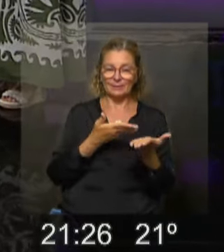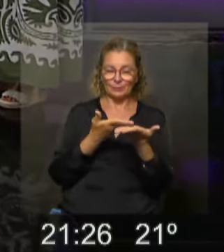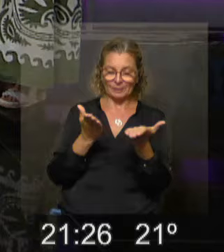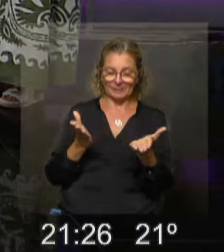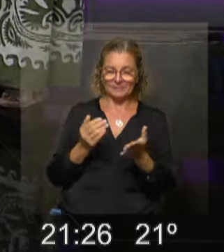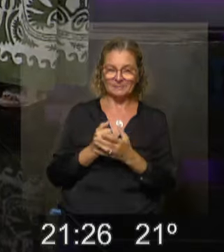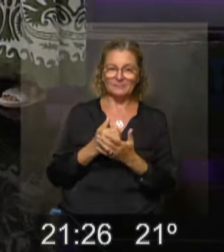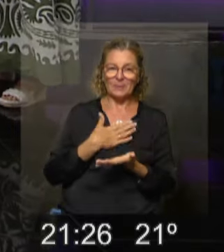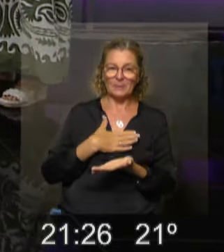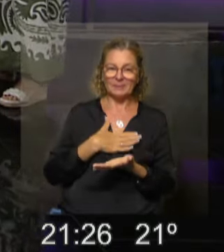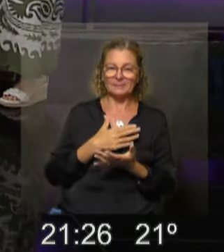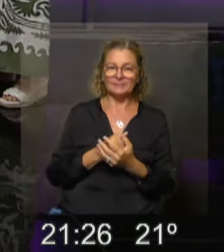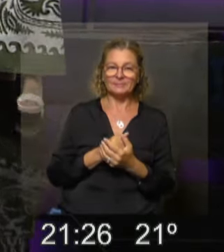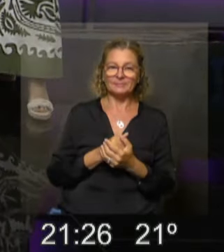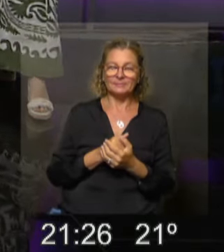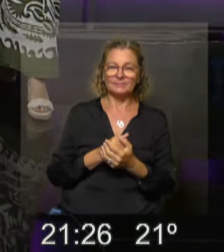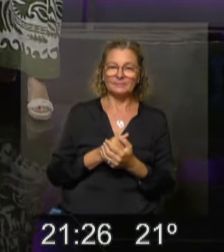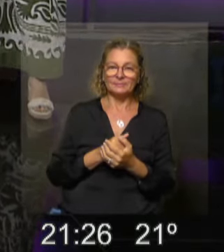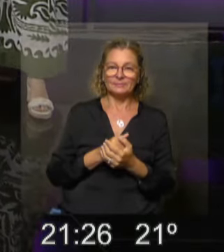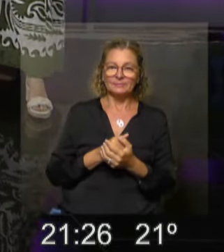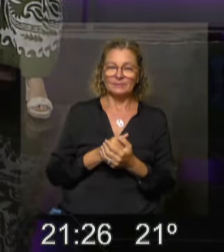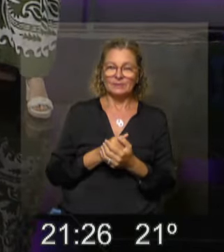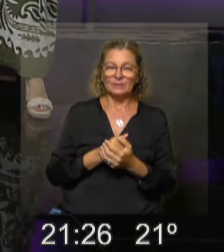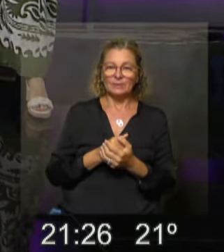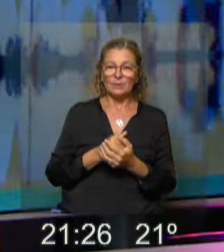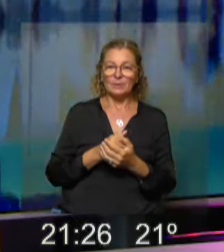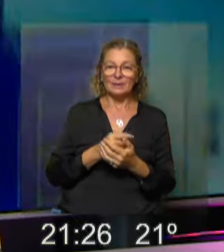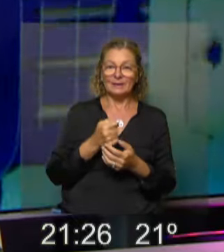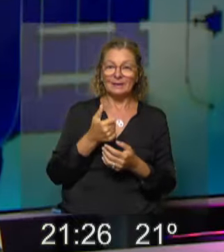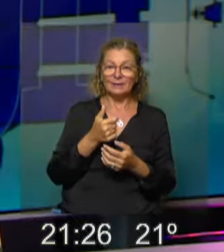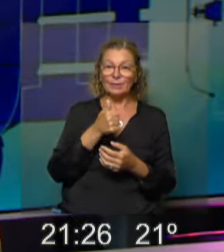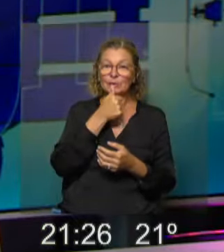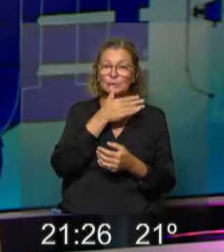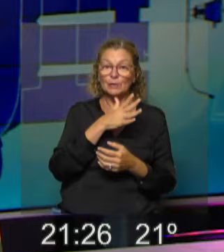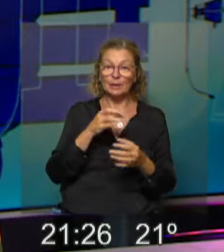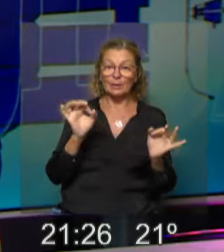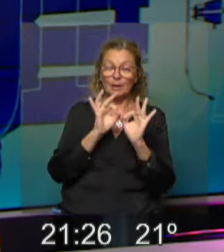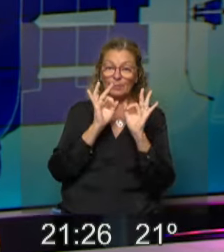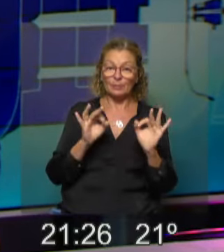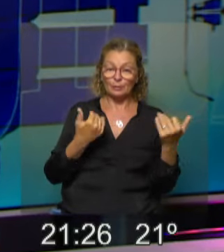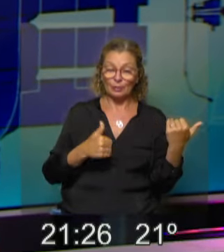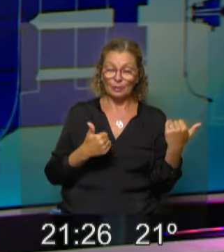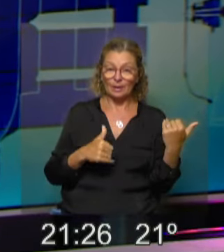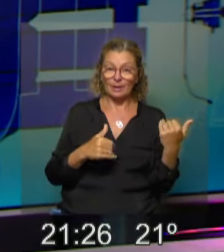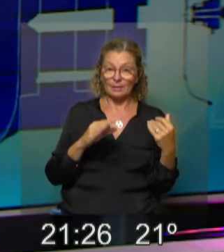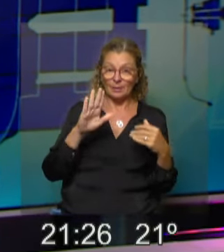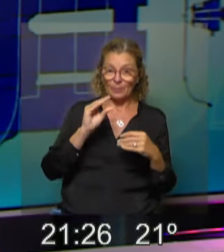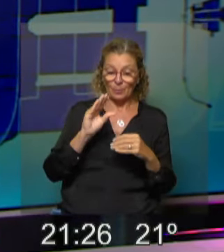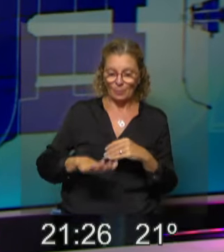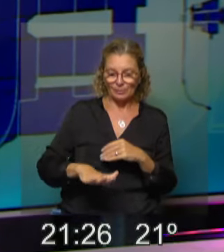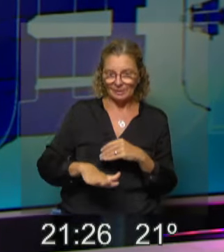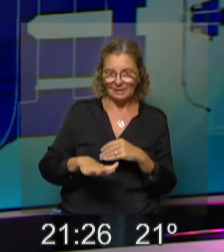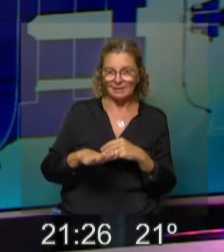Por favor. Un placer. Como no es muy reciente tu historia con la música, porque tocas desde muy chiquita y